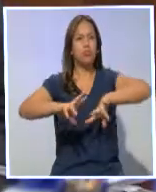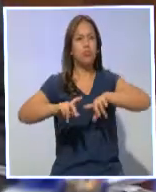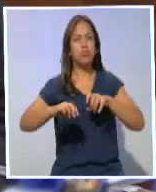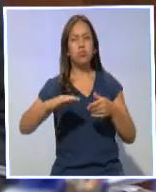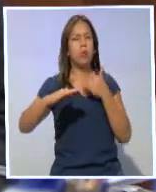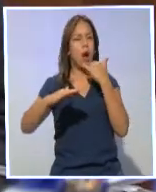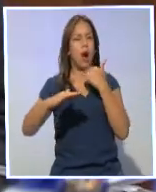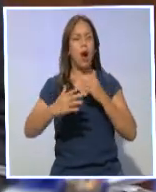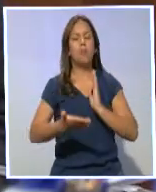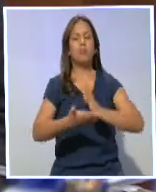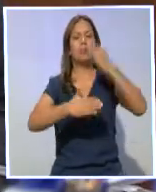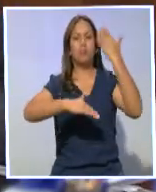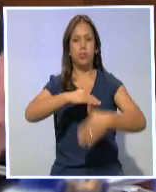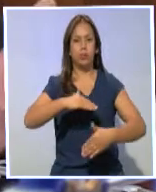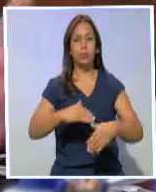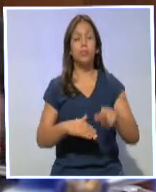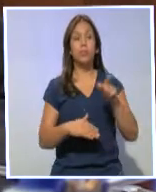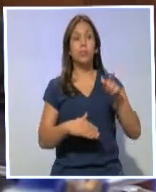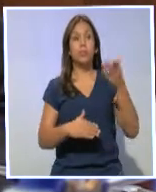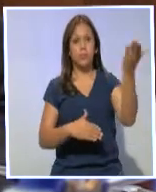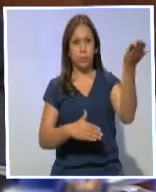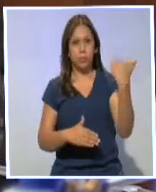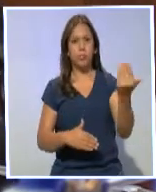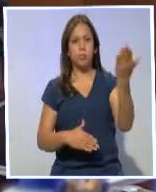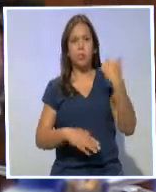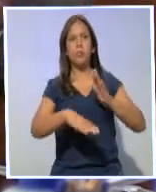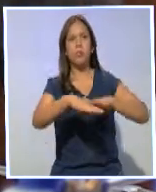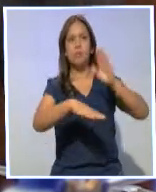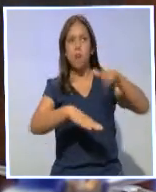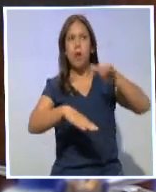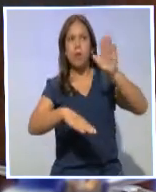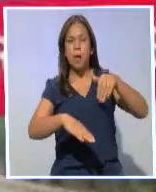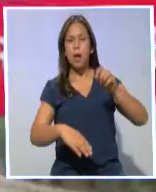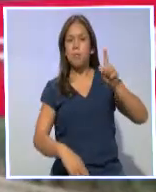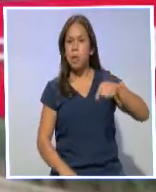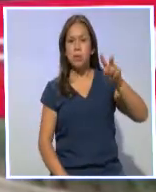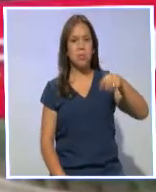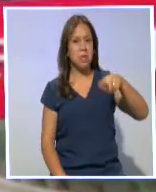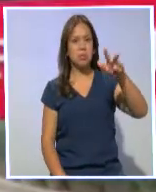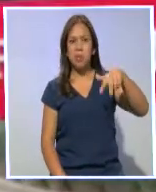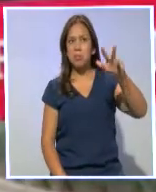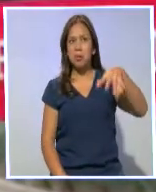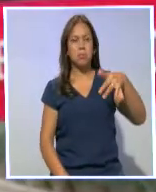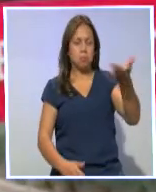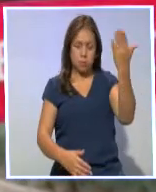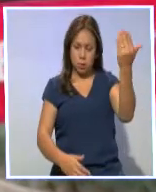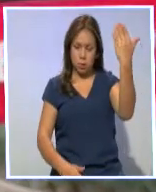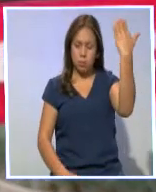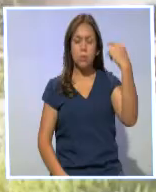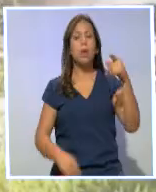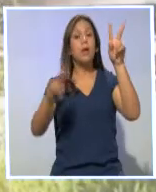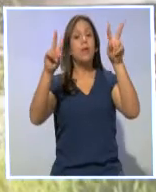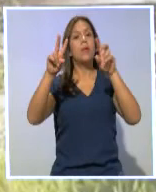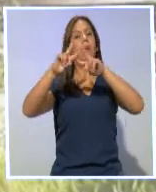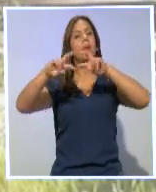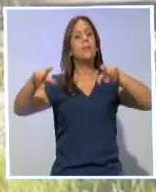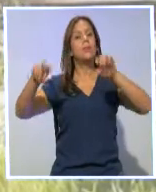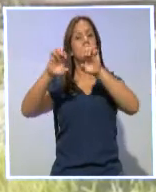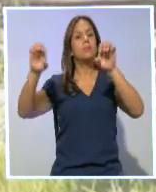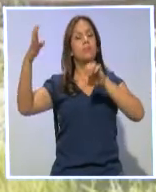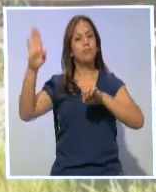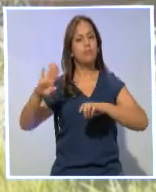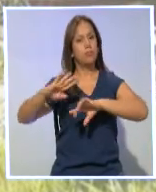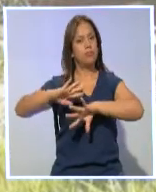solicita que el titular de dicha institución se presente de manera permanente y exponga toda la información en torno a las investigaciones del caso